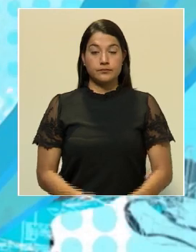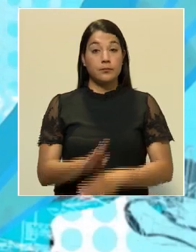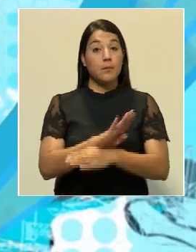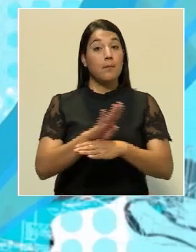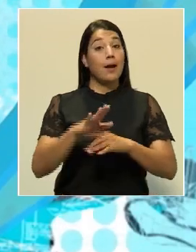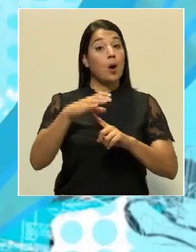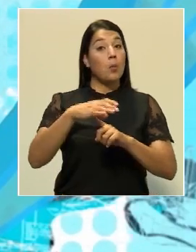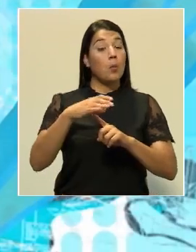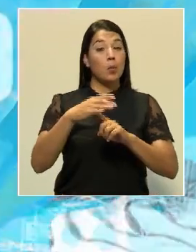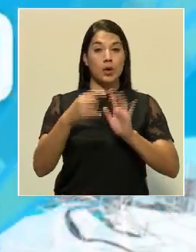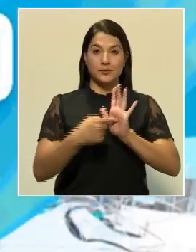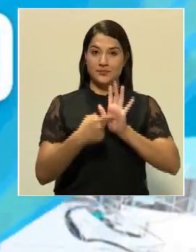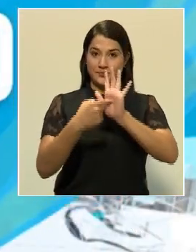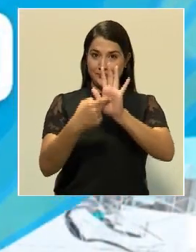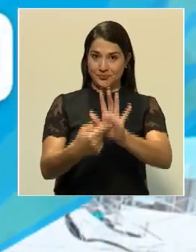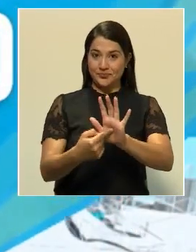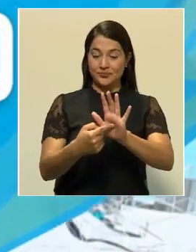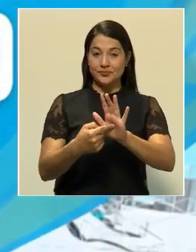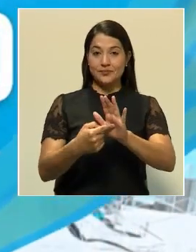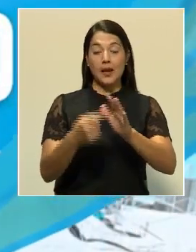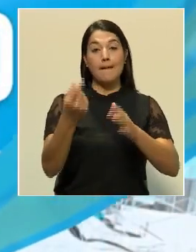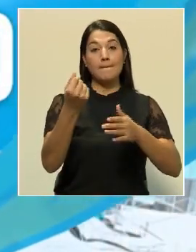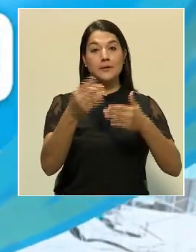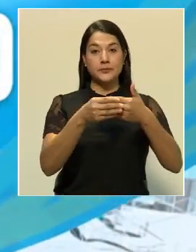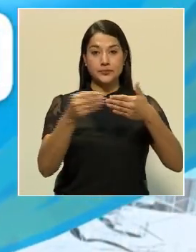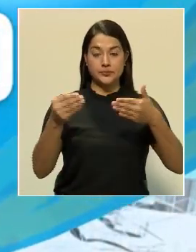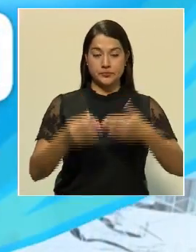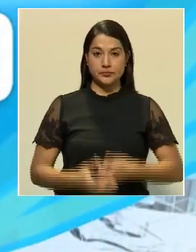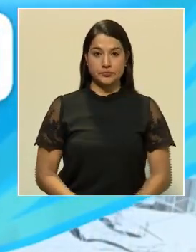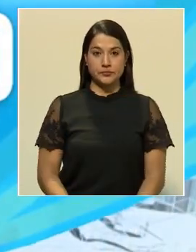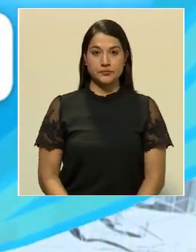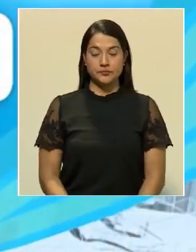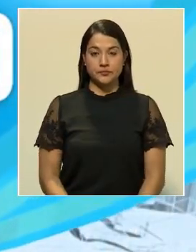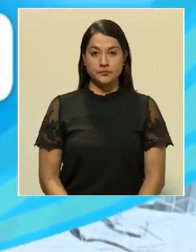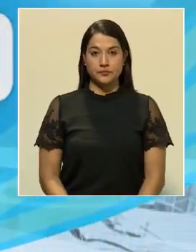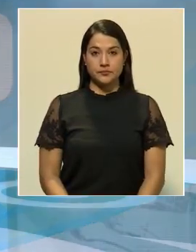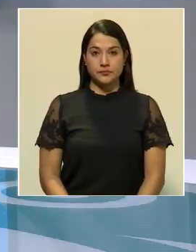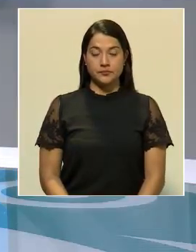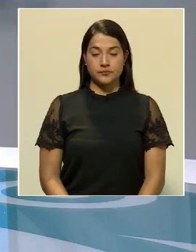Banco Popular presentó El Tipo de Cambio.